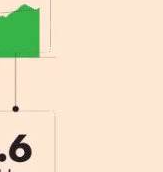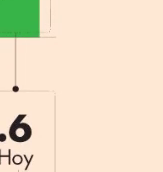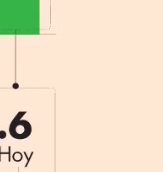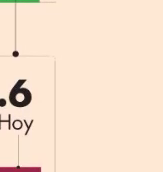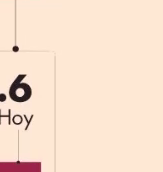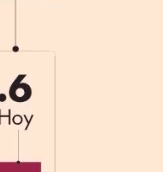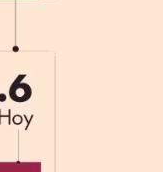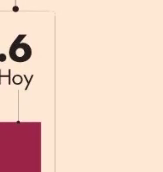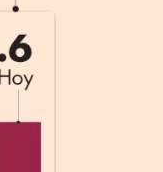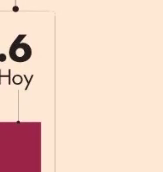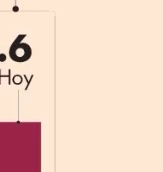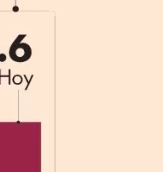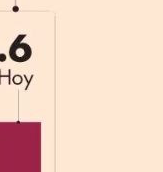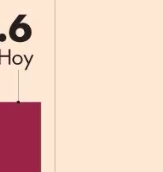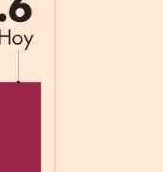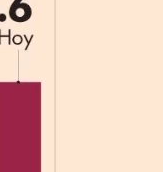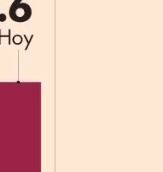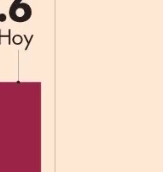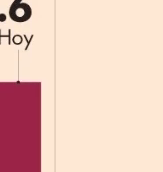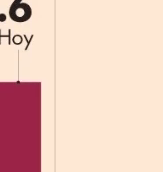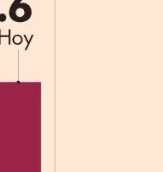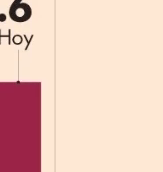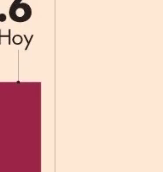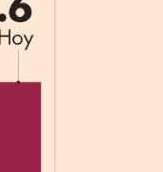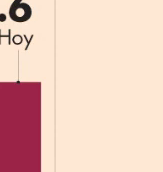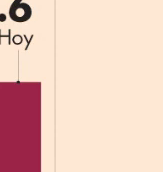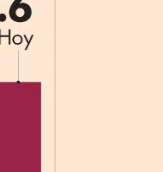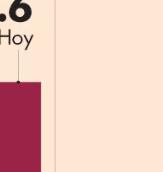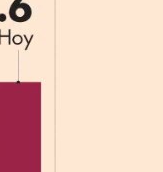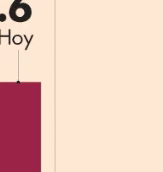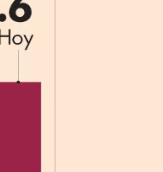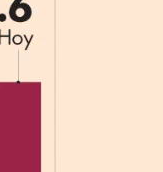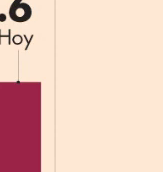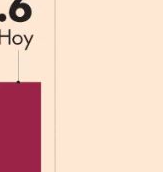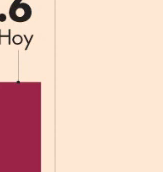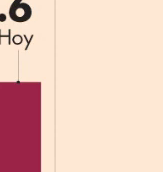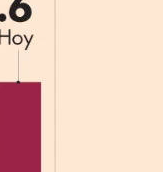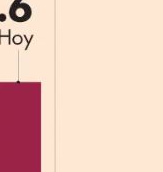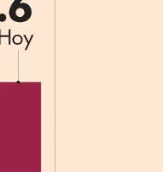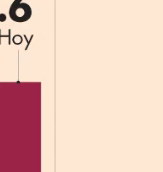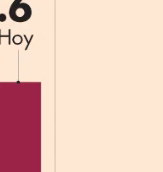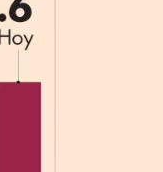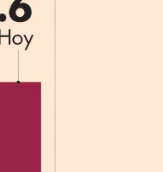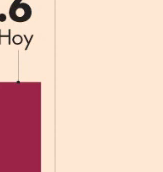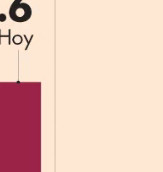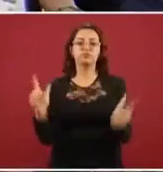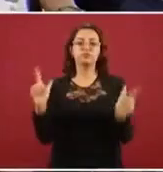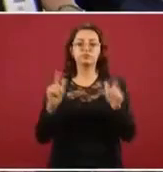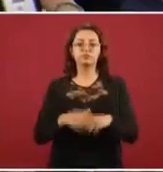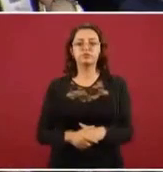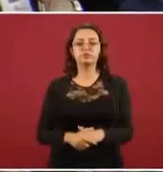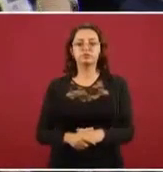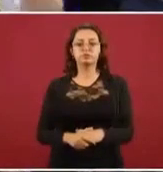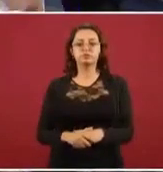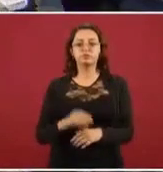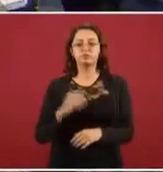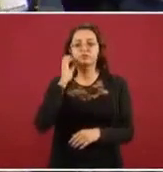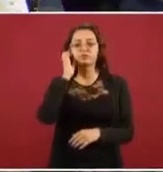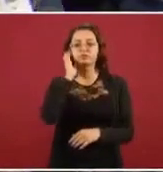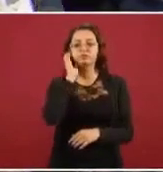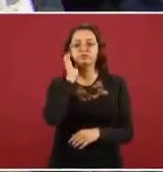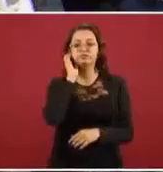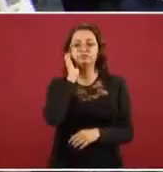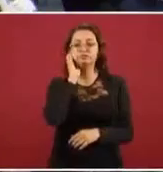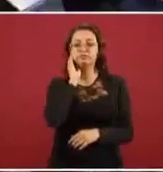el avión, etcétera, etcétera, que eran los simbólicos, ¿no? La parte sustantiva de su